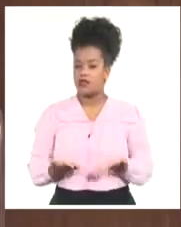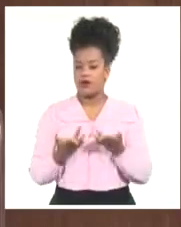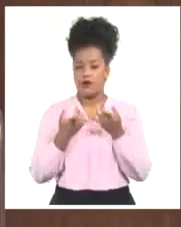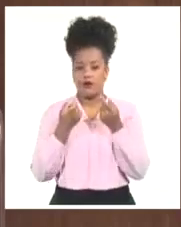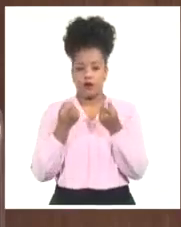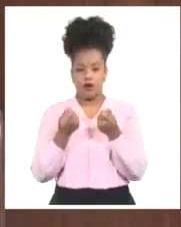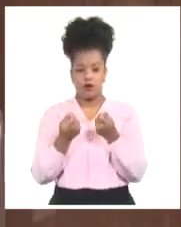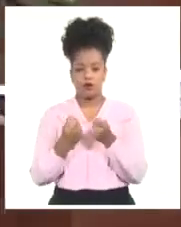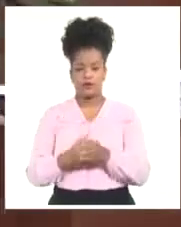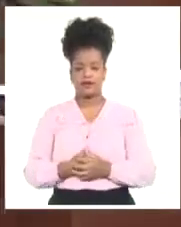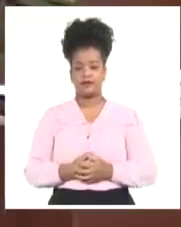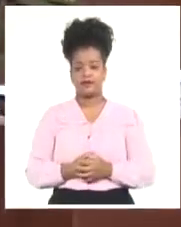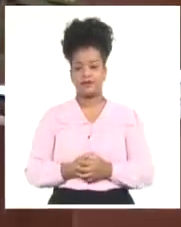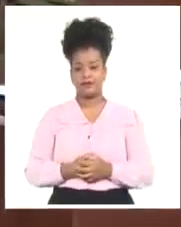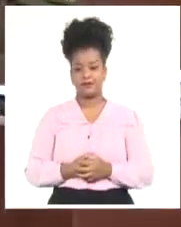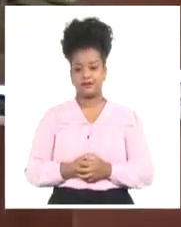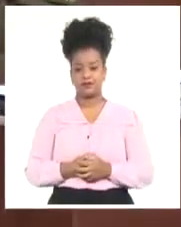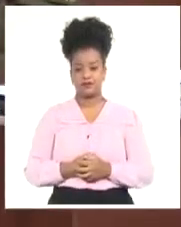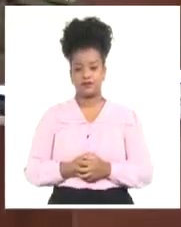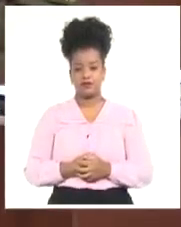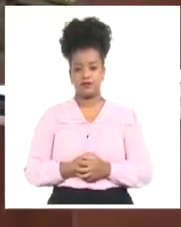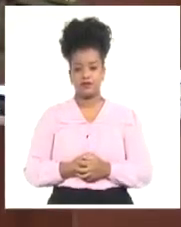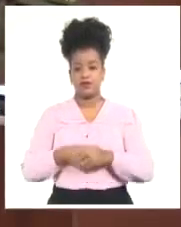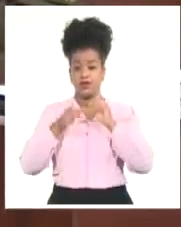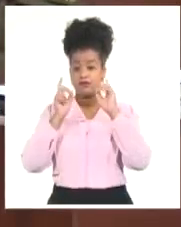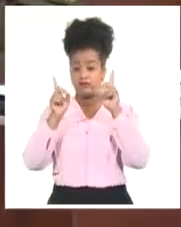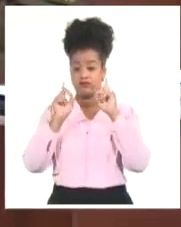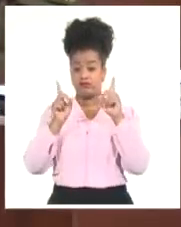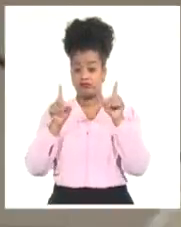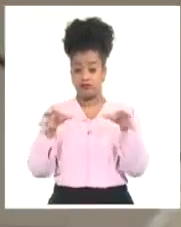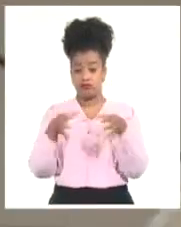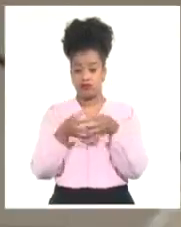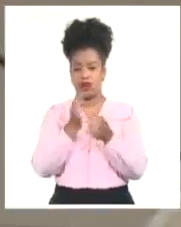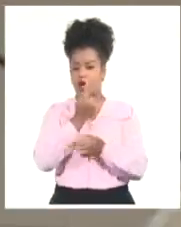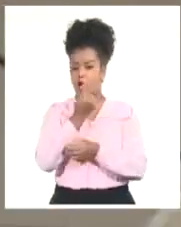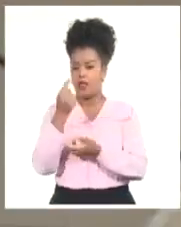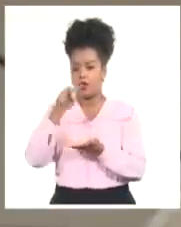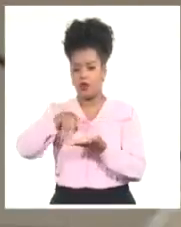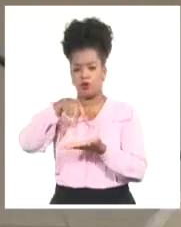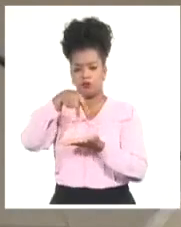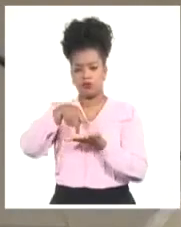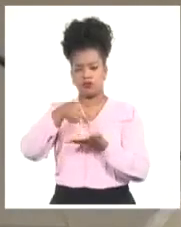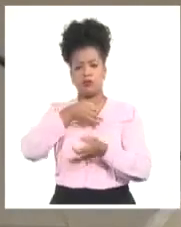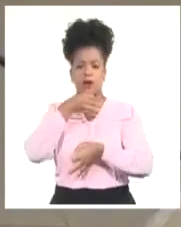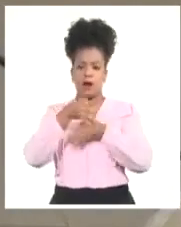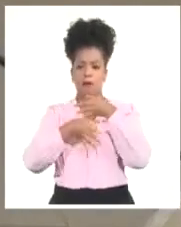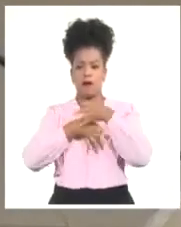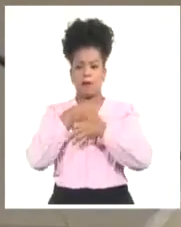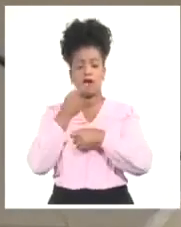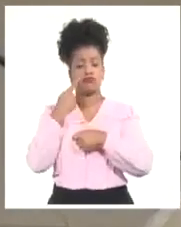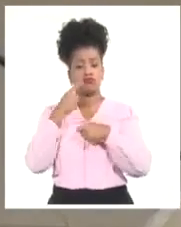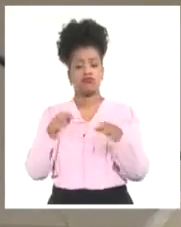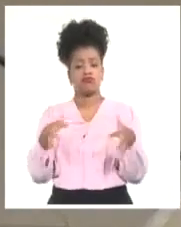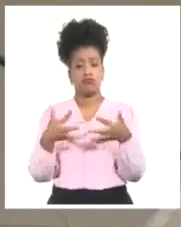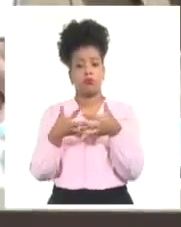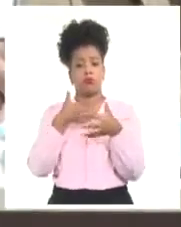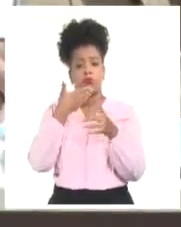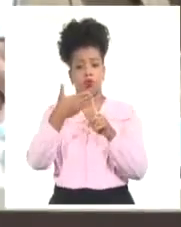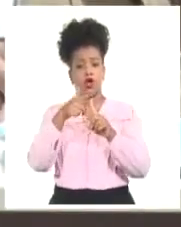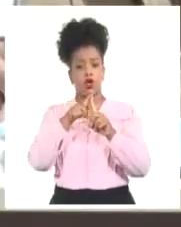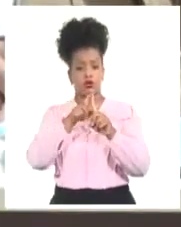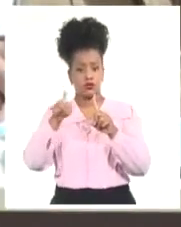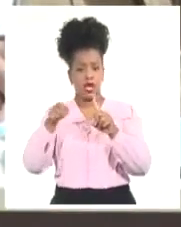uno de los municipios. El debate que sucedió a las intervenciones evidenció la estrecha interrelación existente entre los temas